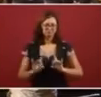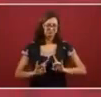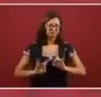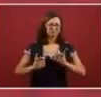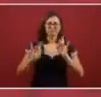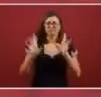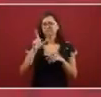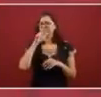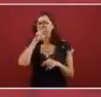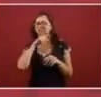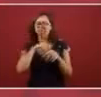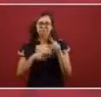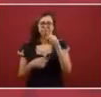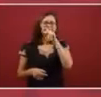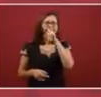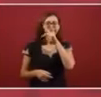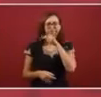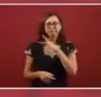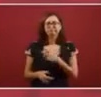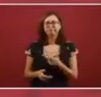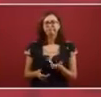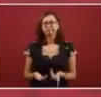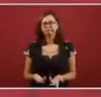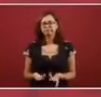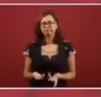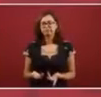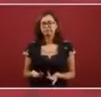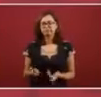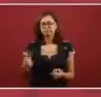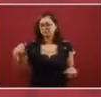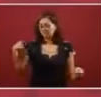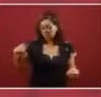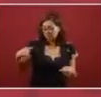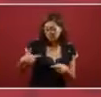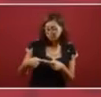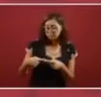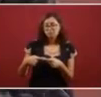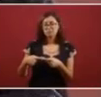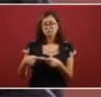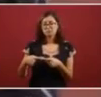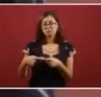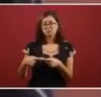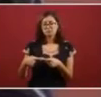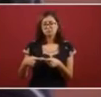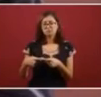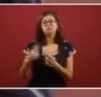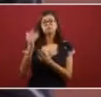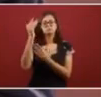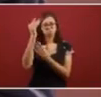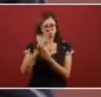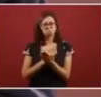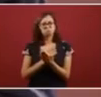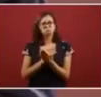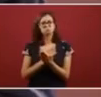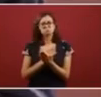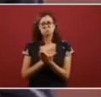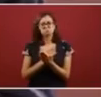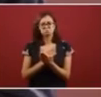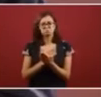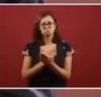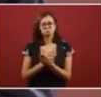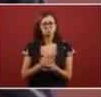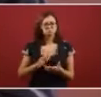muy preocupante. Y ha logrado una disminución en la